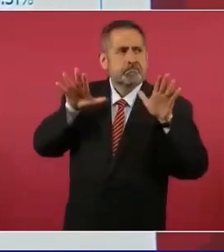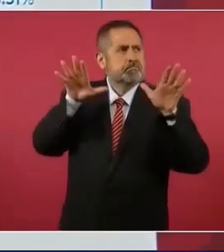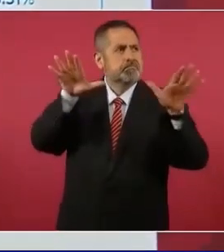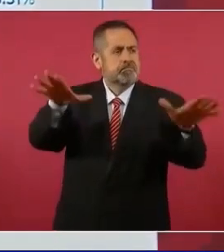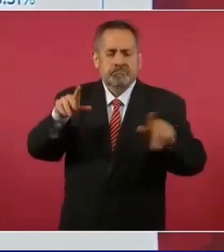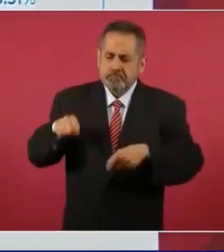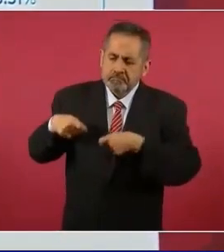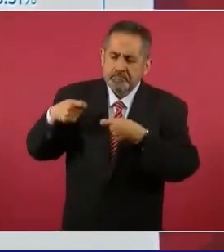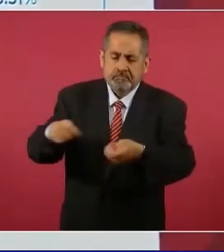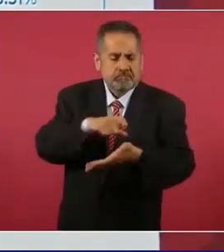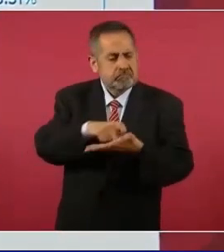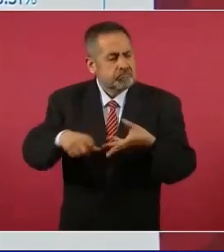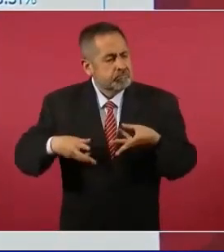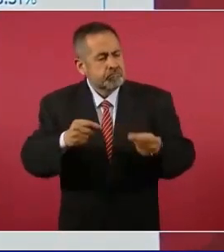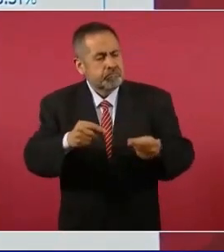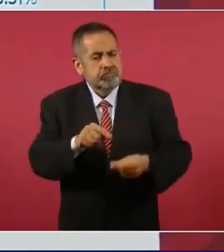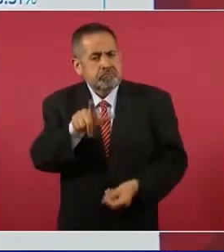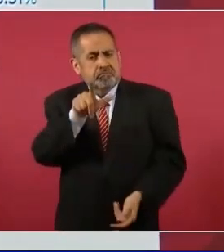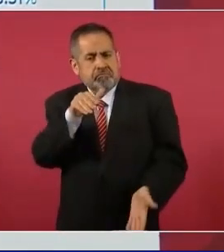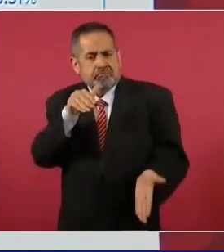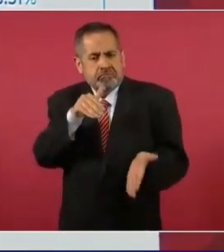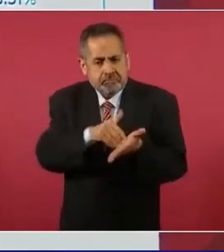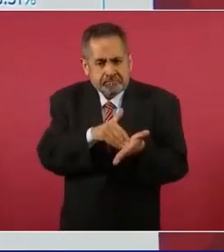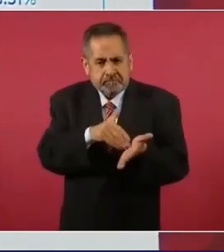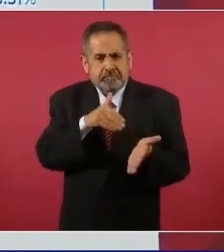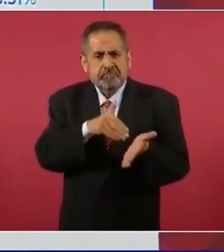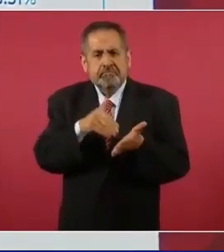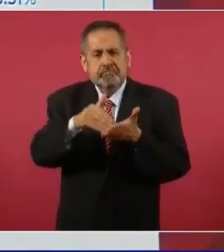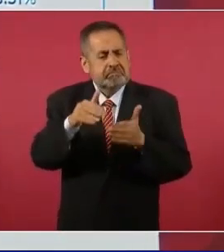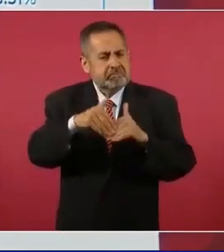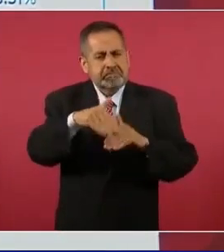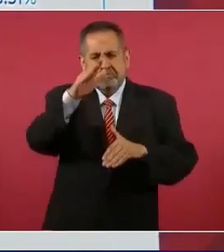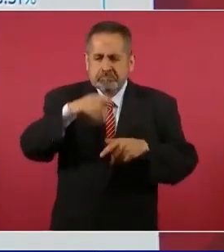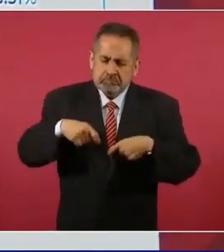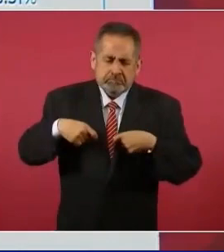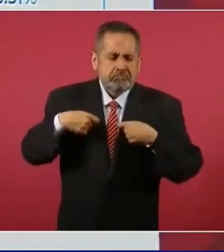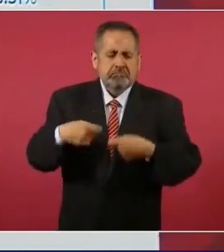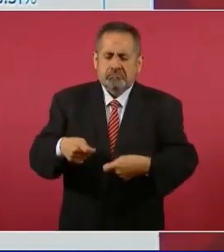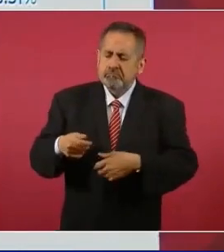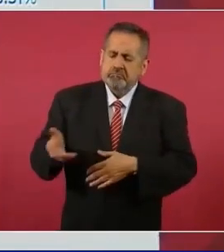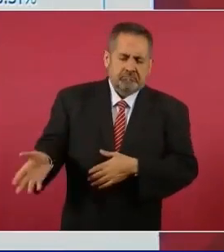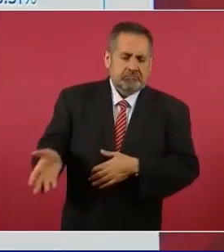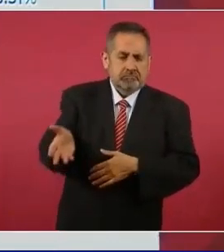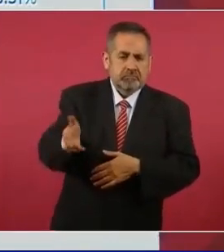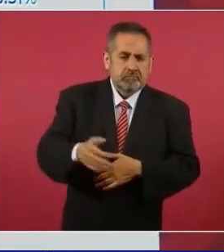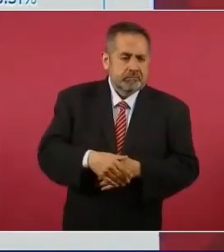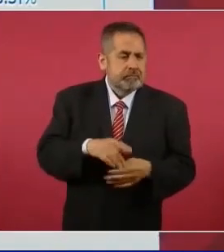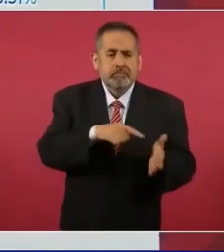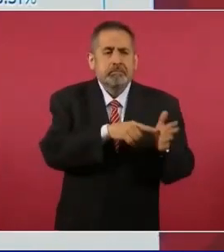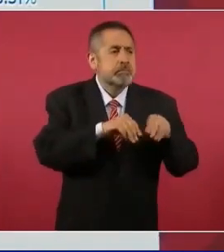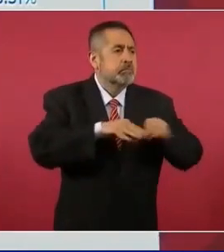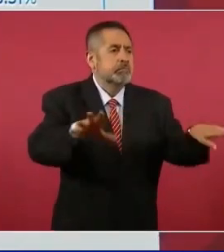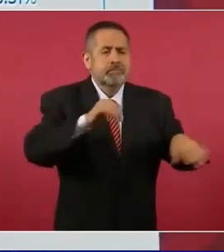con un costo de casi 7,000 millones hacia adelante. No,